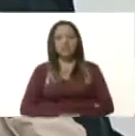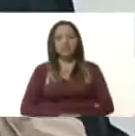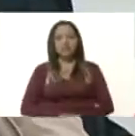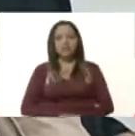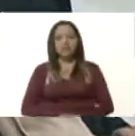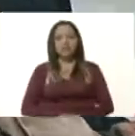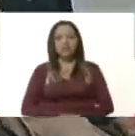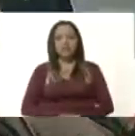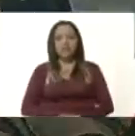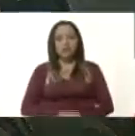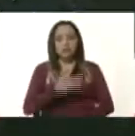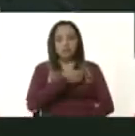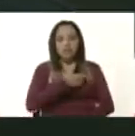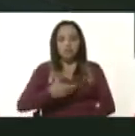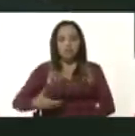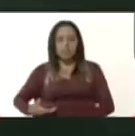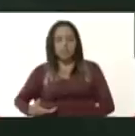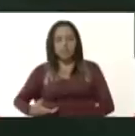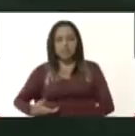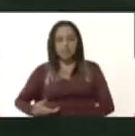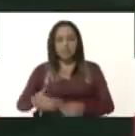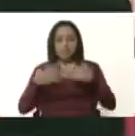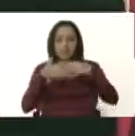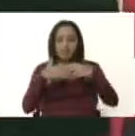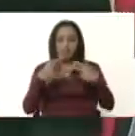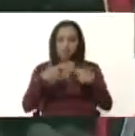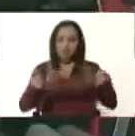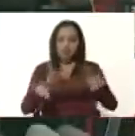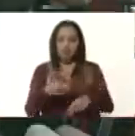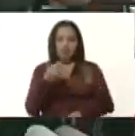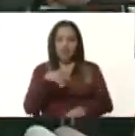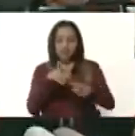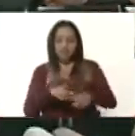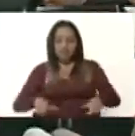presidentes de empresas públicas, y bueno, estamos aquí en la sede del Petro.